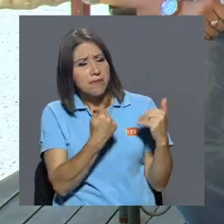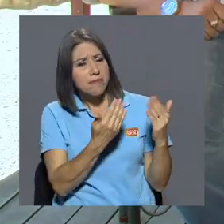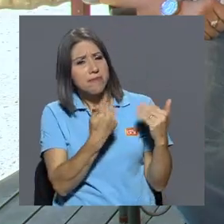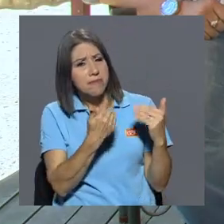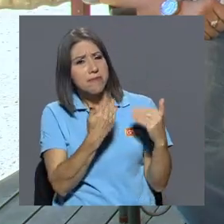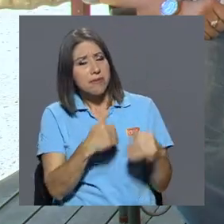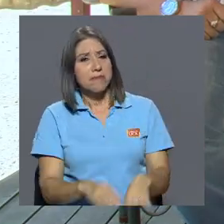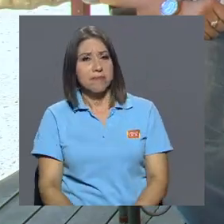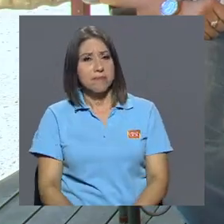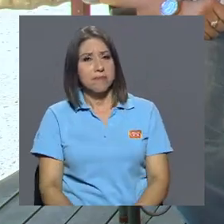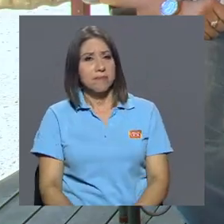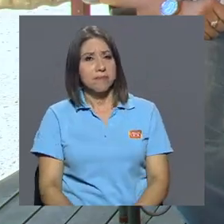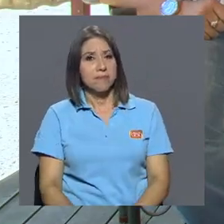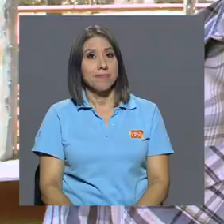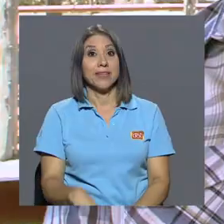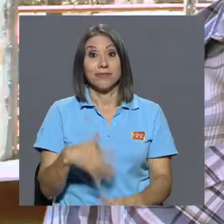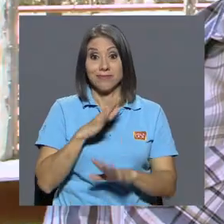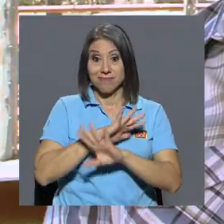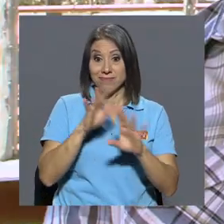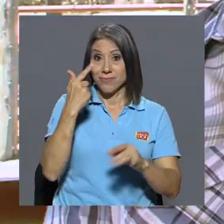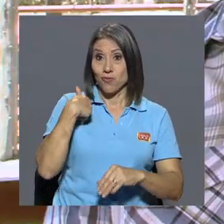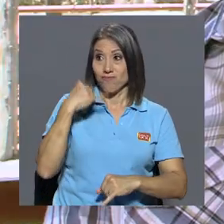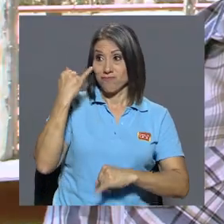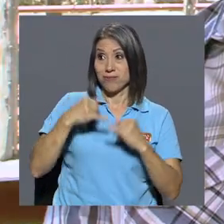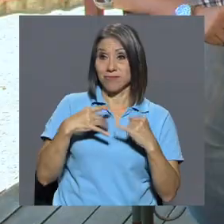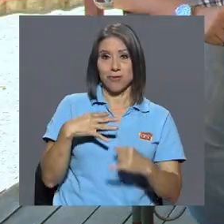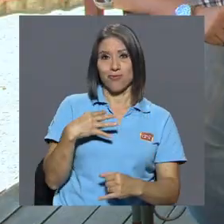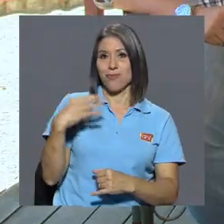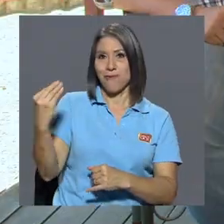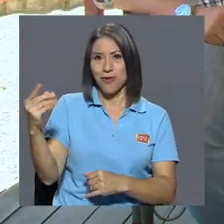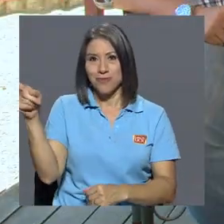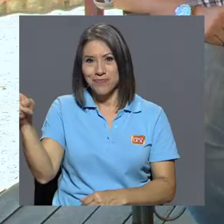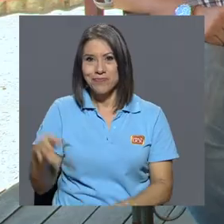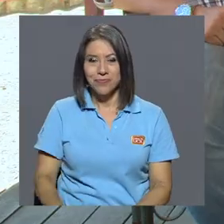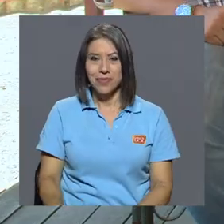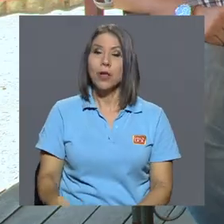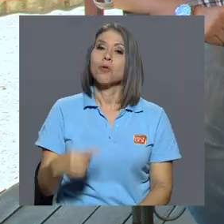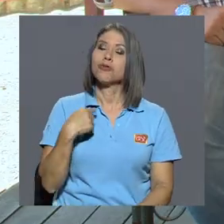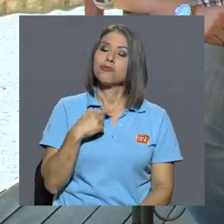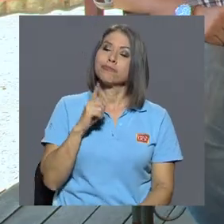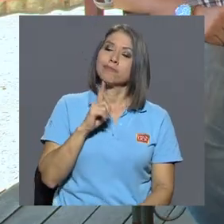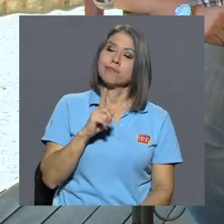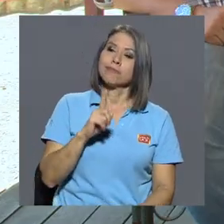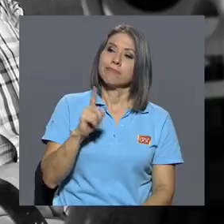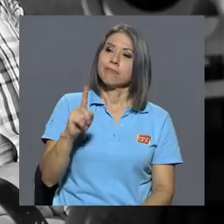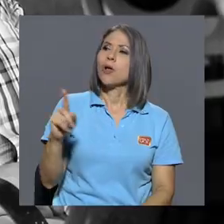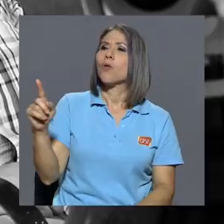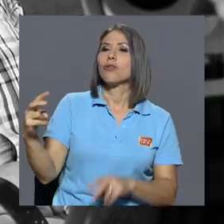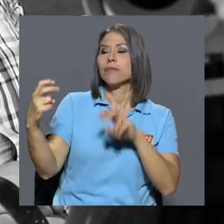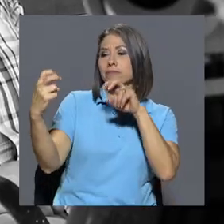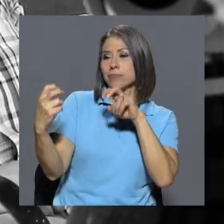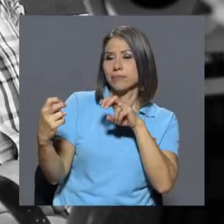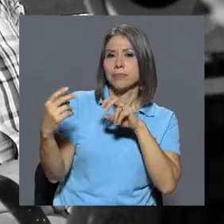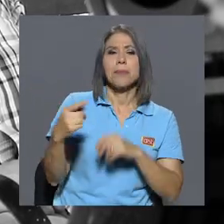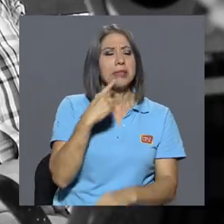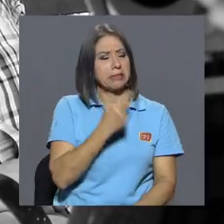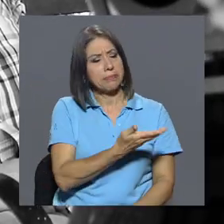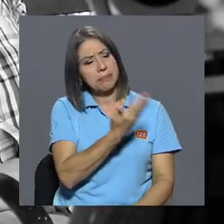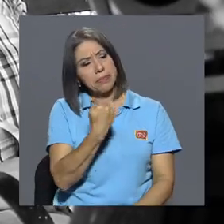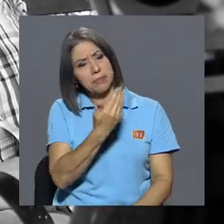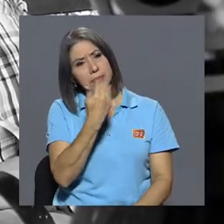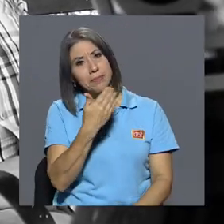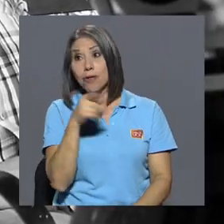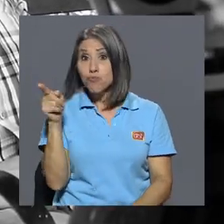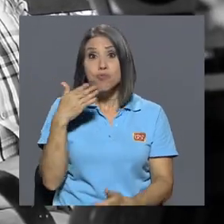Vente. Me voy. Y llegué y ya me pasaron. Llegó don Aníbal y me dice, ven. Pasé. Es